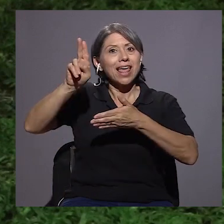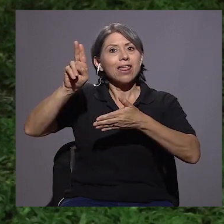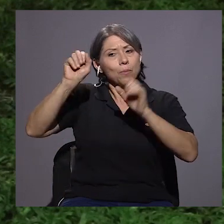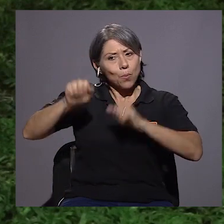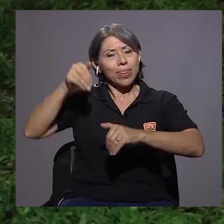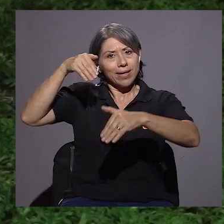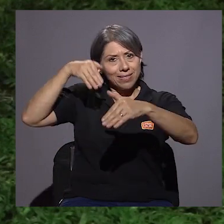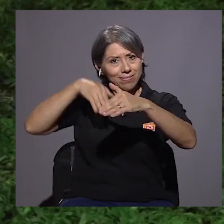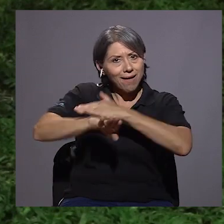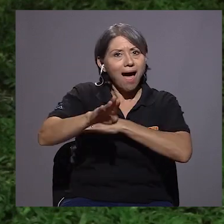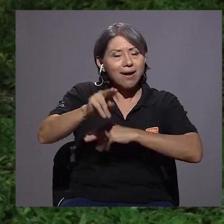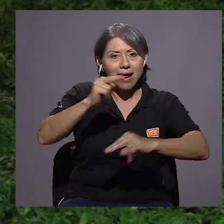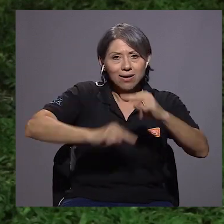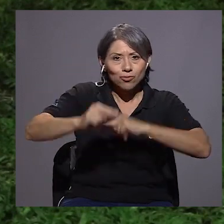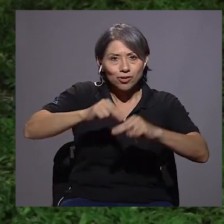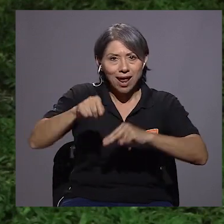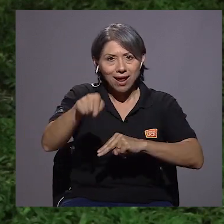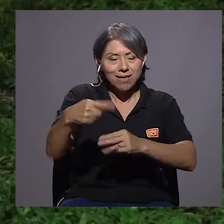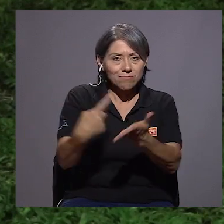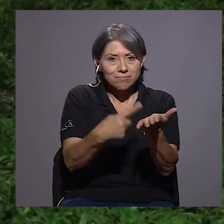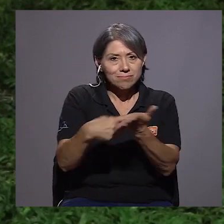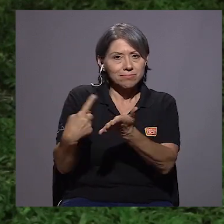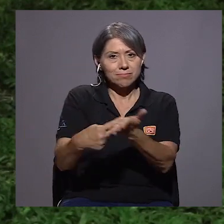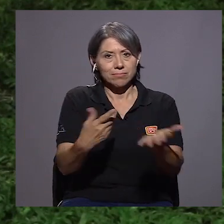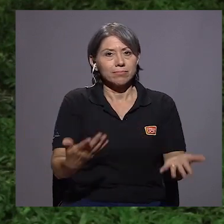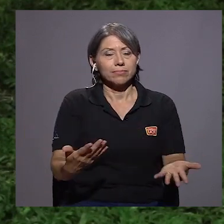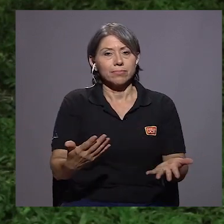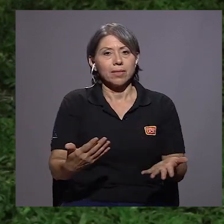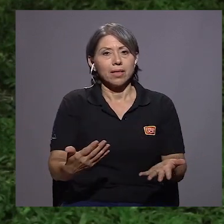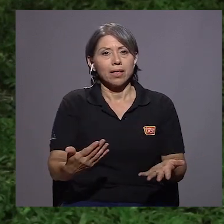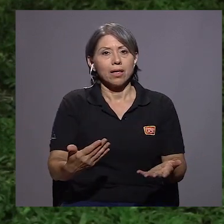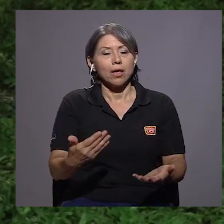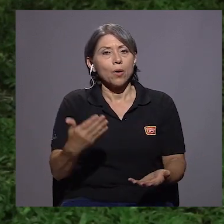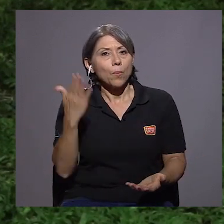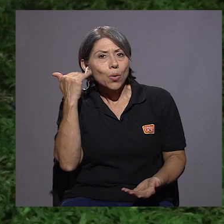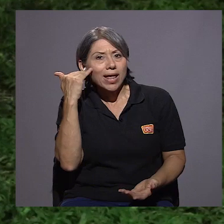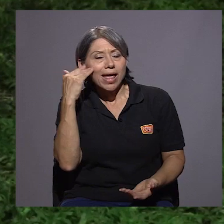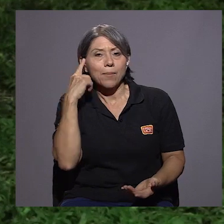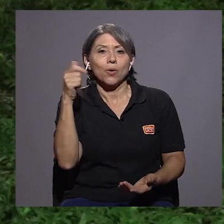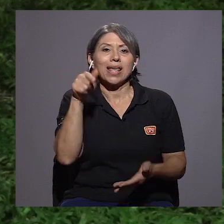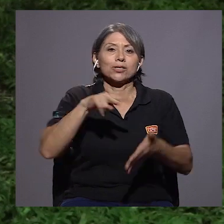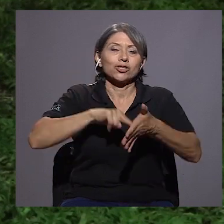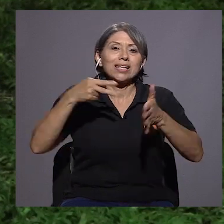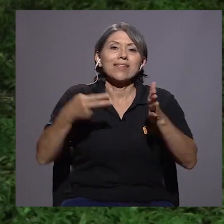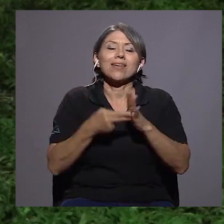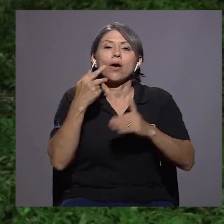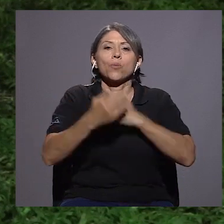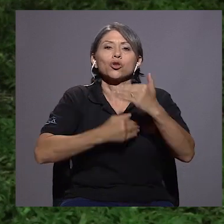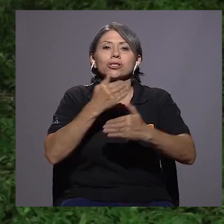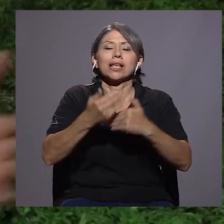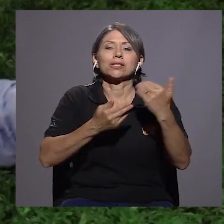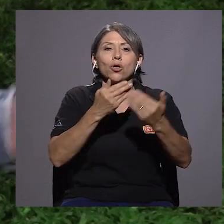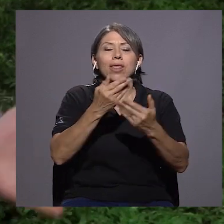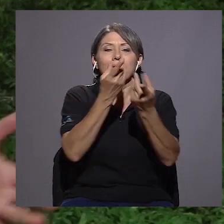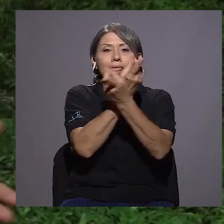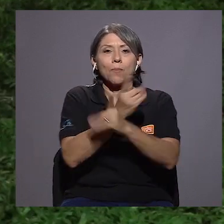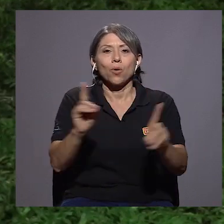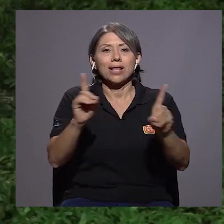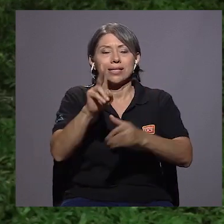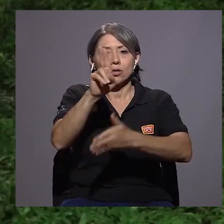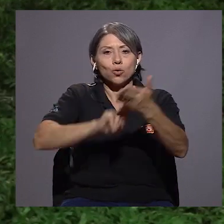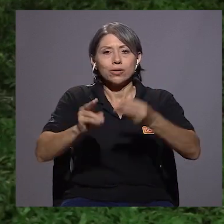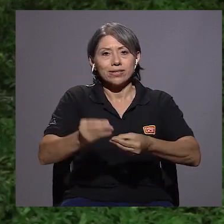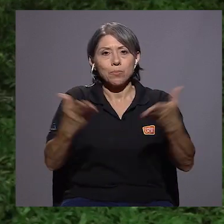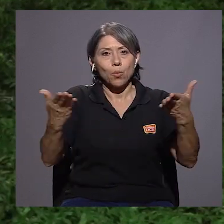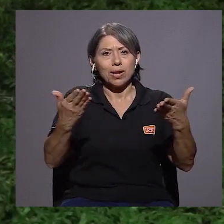quienes entren a estas negociaciones, ¿no? Porque esto implicaría un proceso de democratización de las